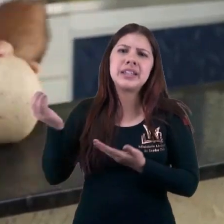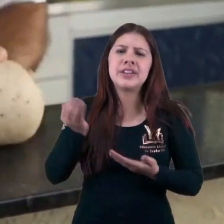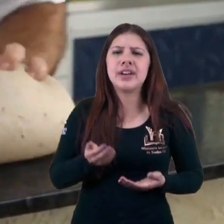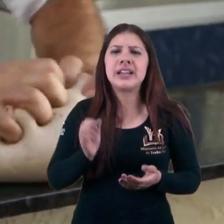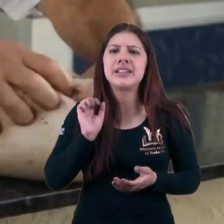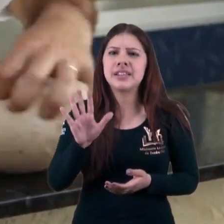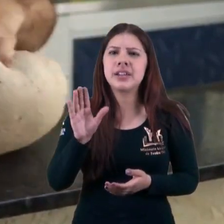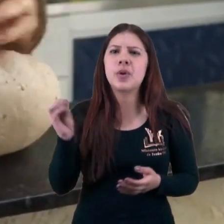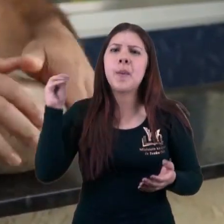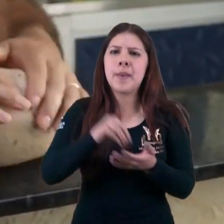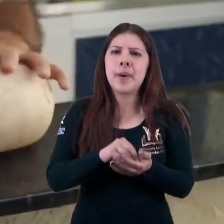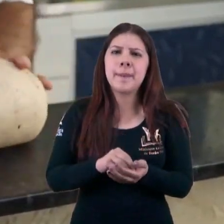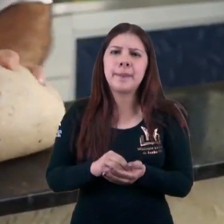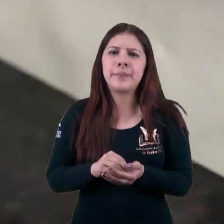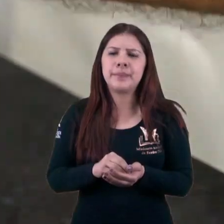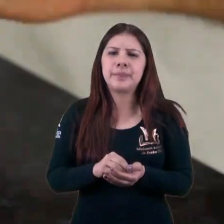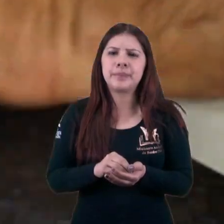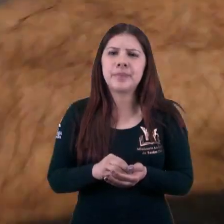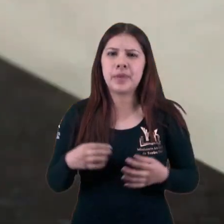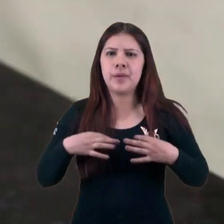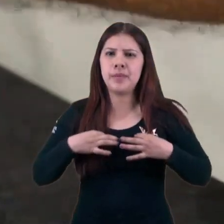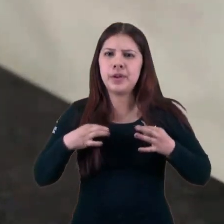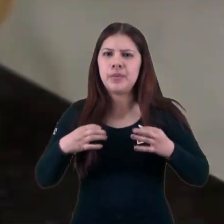Me voy a cambiar de ropa para venir a ayudarte, ¿está bien?